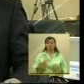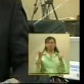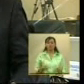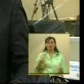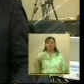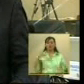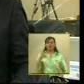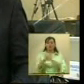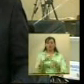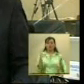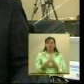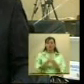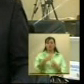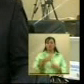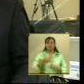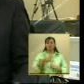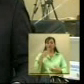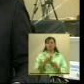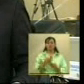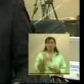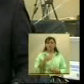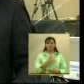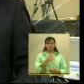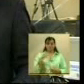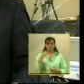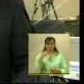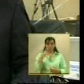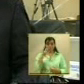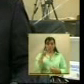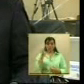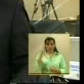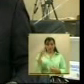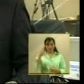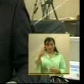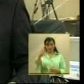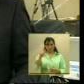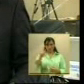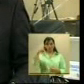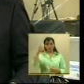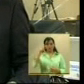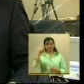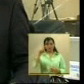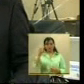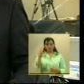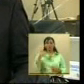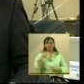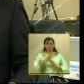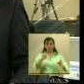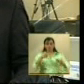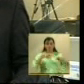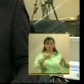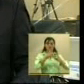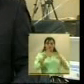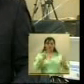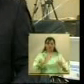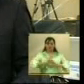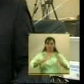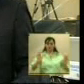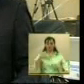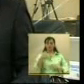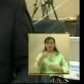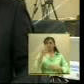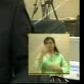junto a ellos y con la gratitud que siente mi padre en forma eterna por los ex comandos de Taura que le permitieron su libertad y que hoy no puede estar presente como